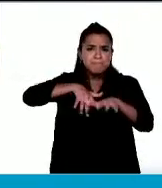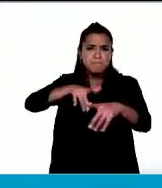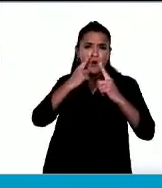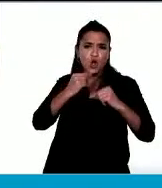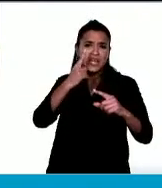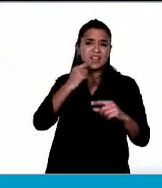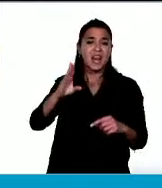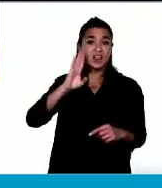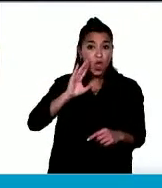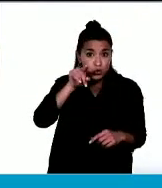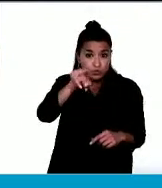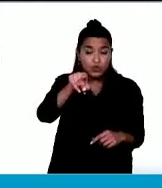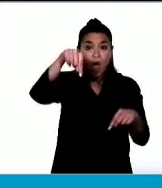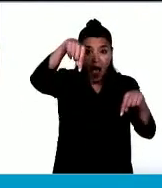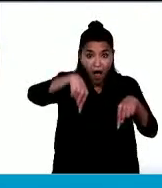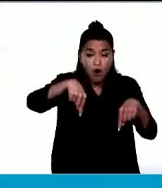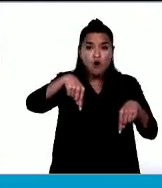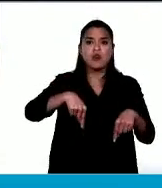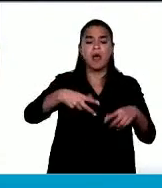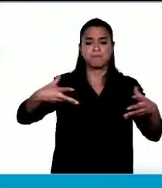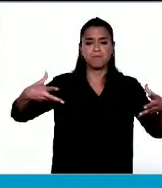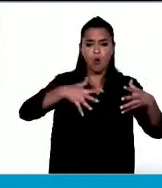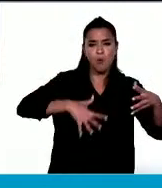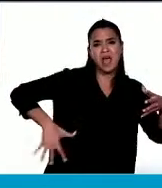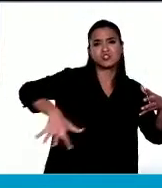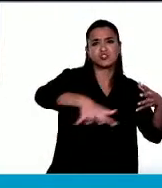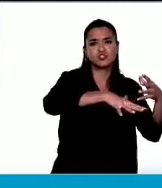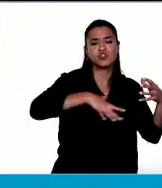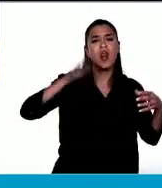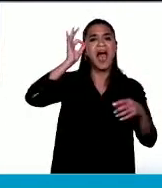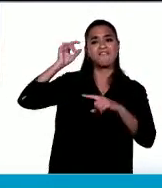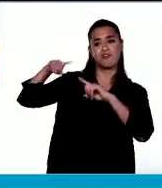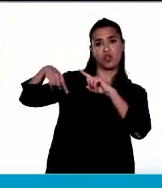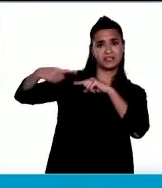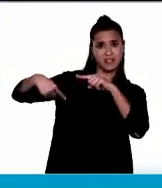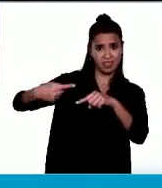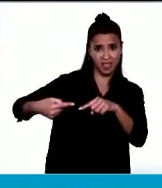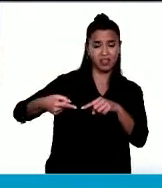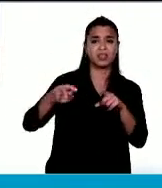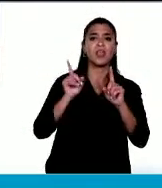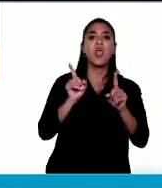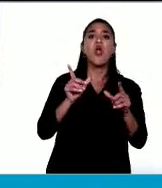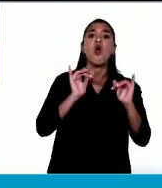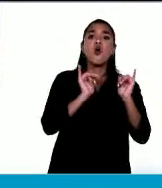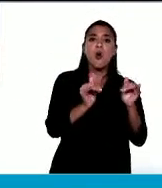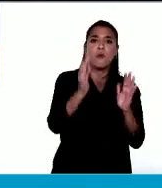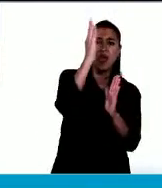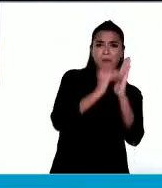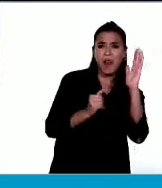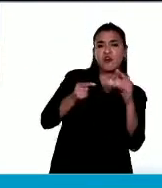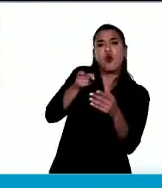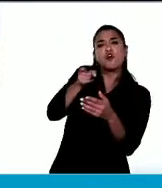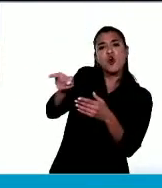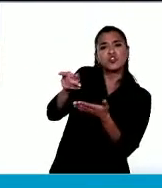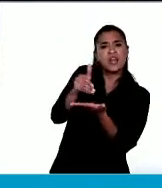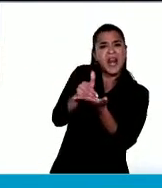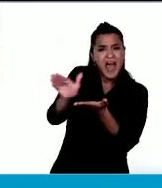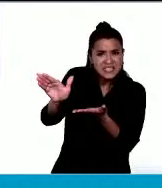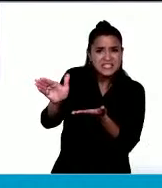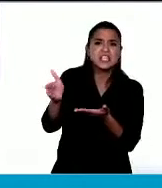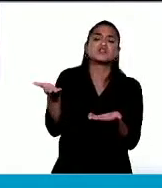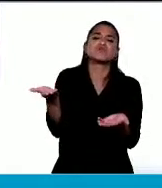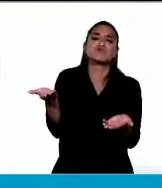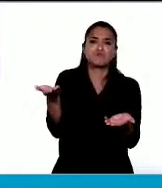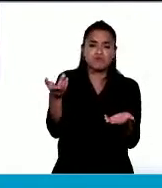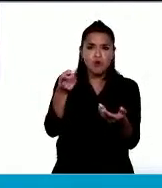Unidos, donde se une la población de origen afroamericano con los jóvenes blancos que repudian el racismo, la violencia policial